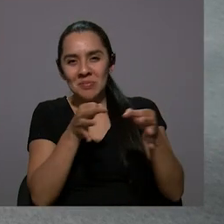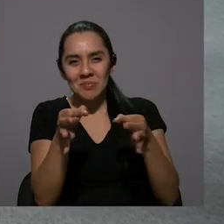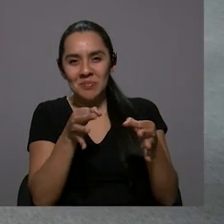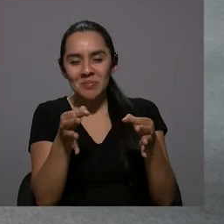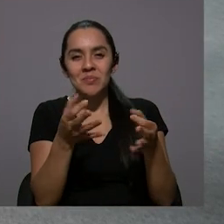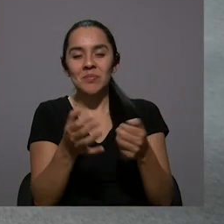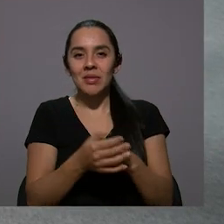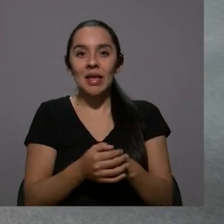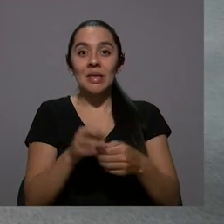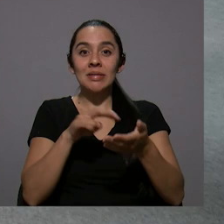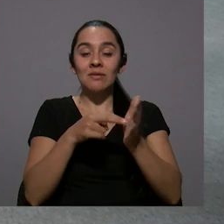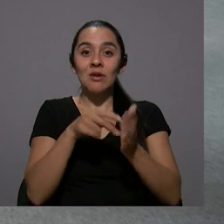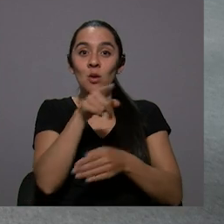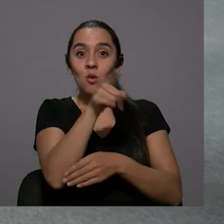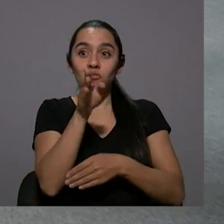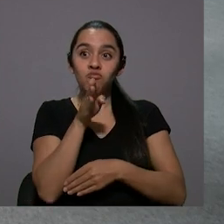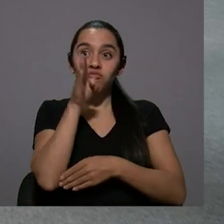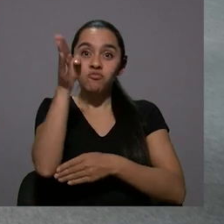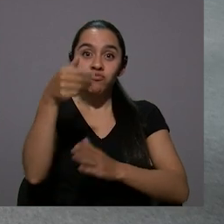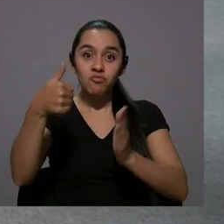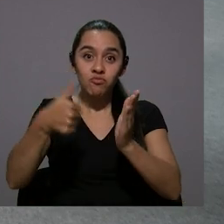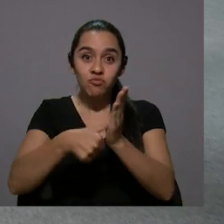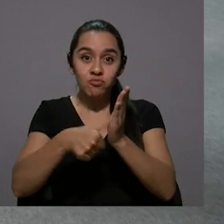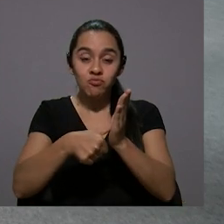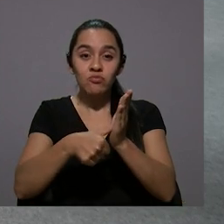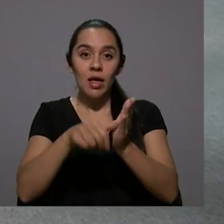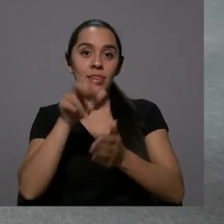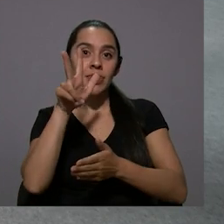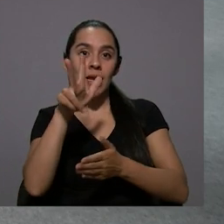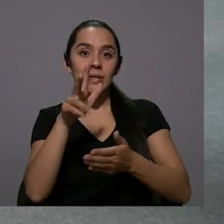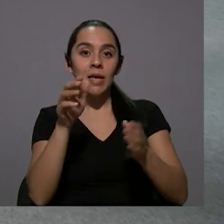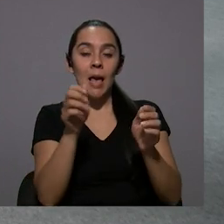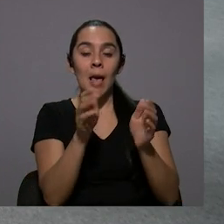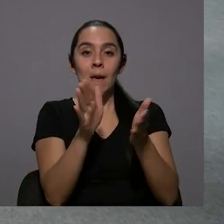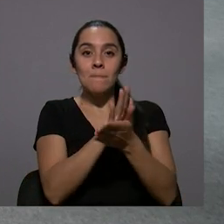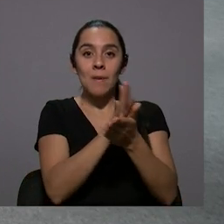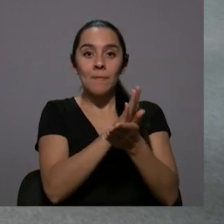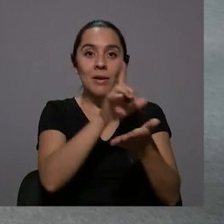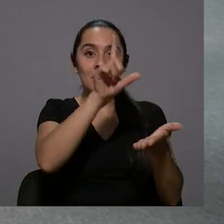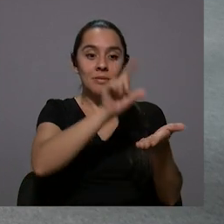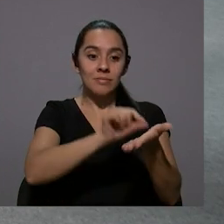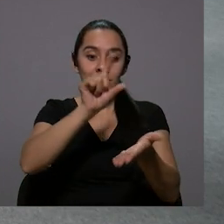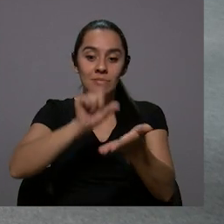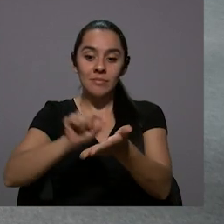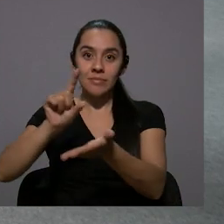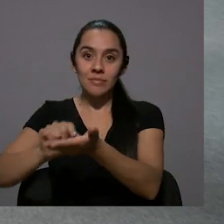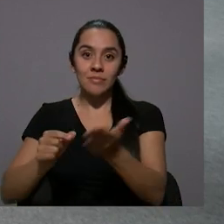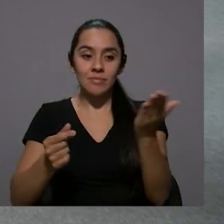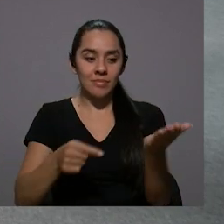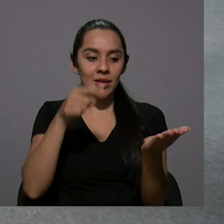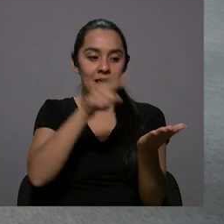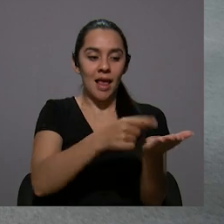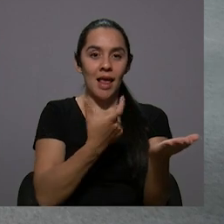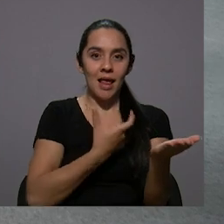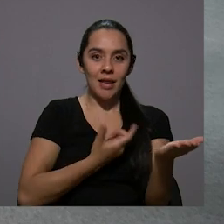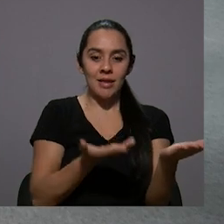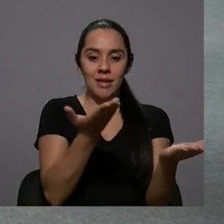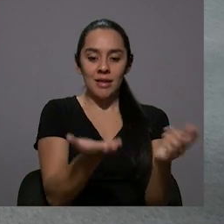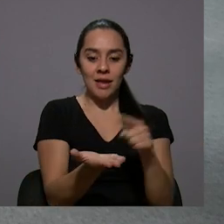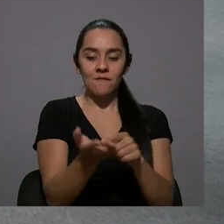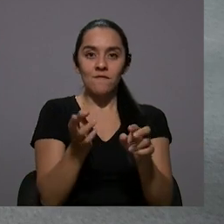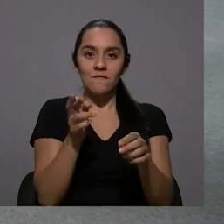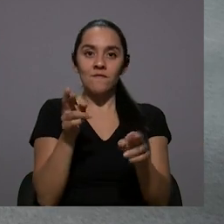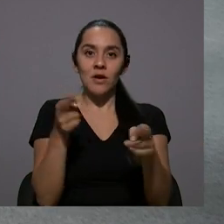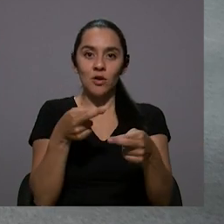lo más sencillo posible en vez de que en esas juntas hubiera una papeleta hubieran tres papeletas preimpresas una con la